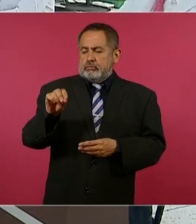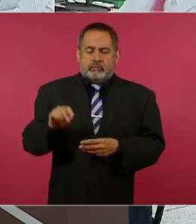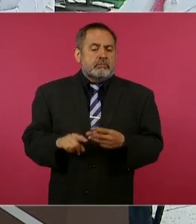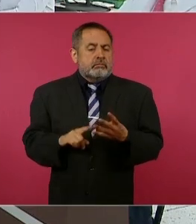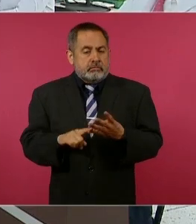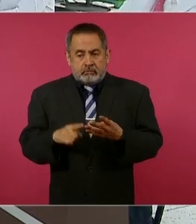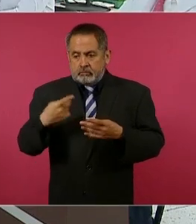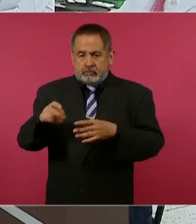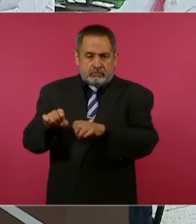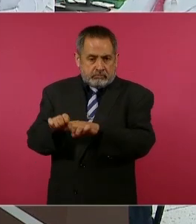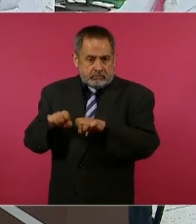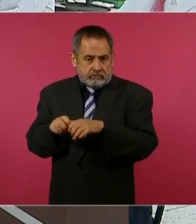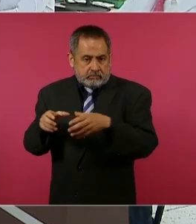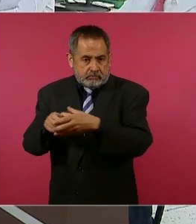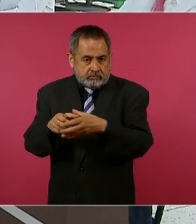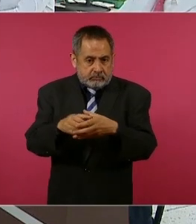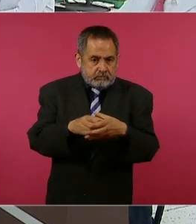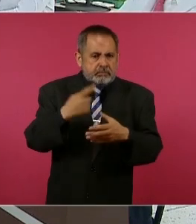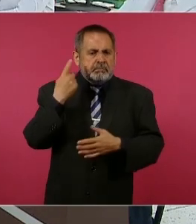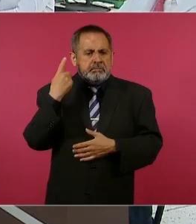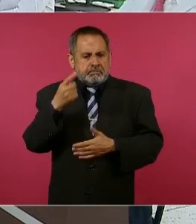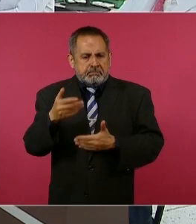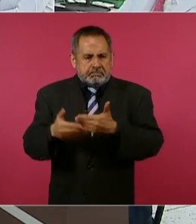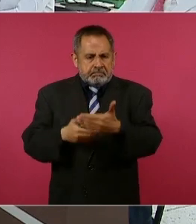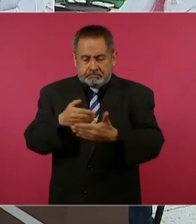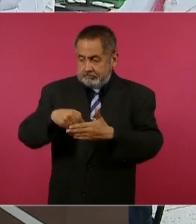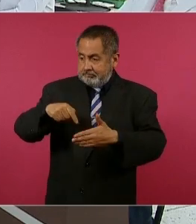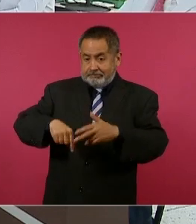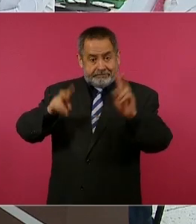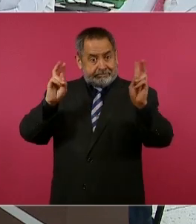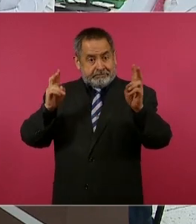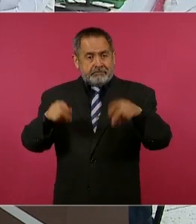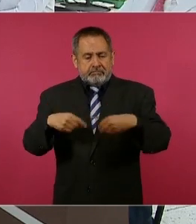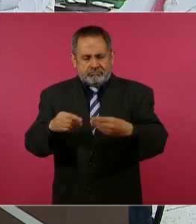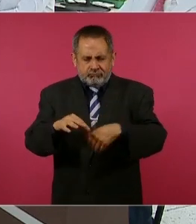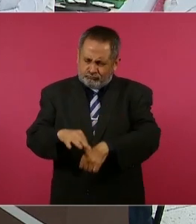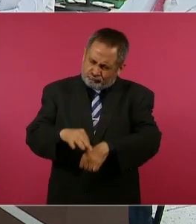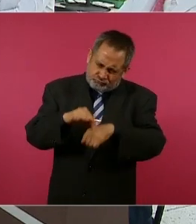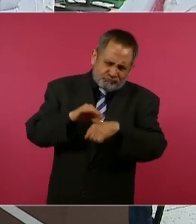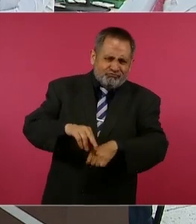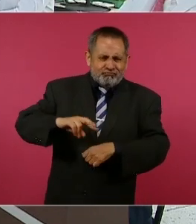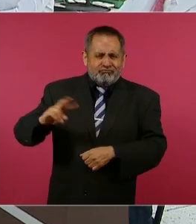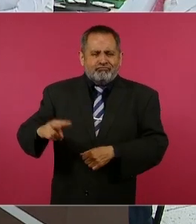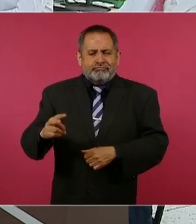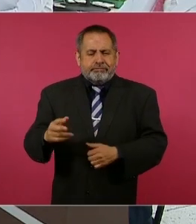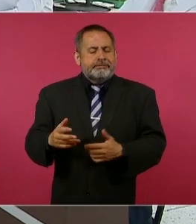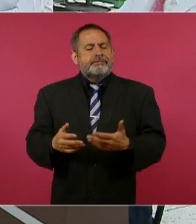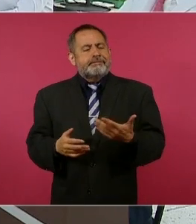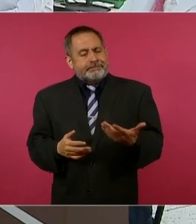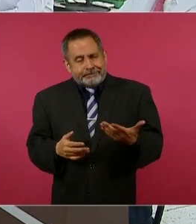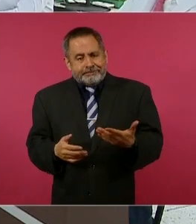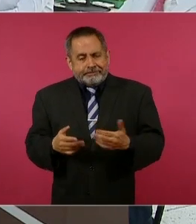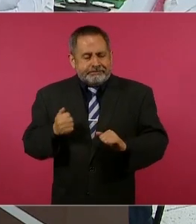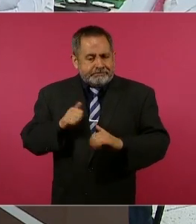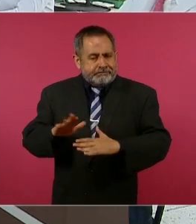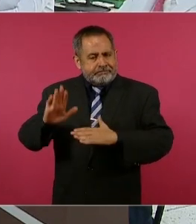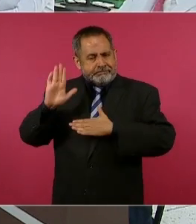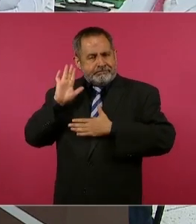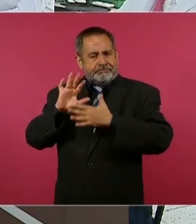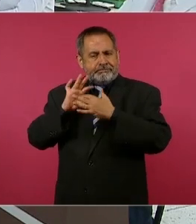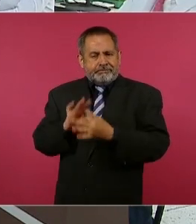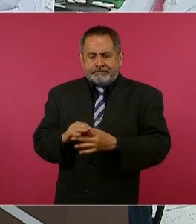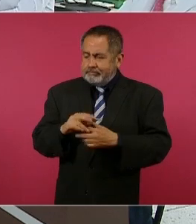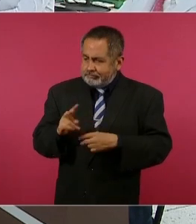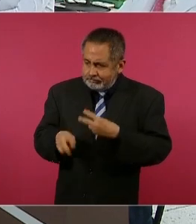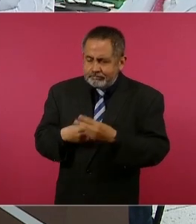de trabajo, para que el programa La Clínica Es Nuestra sea una realidad. Por ello, les refrendo mi compromiso en esta